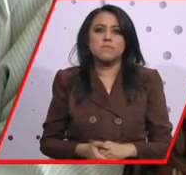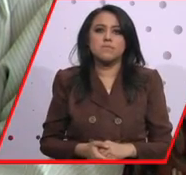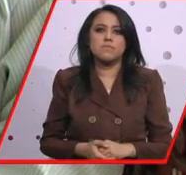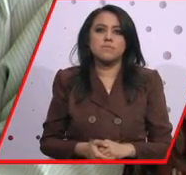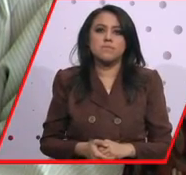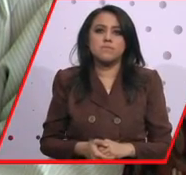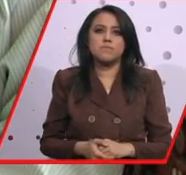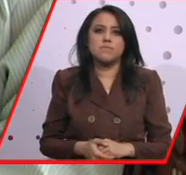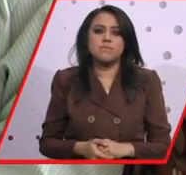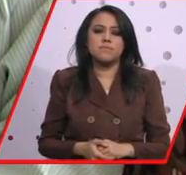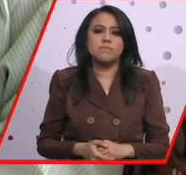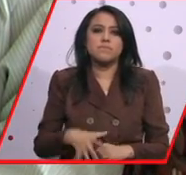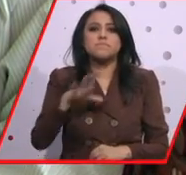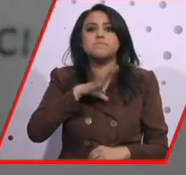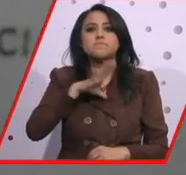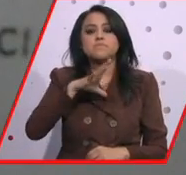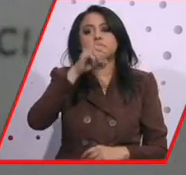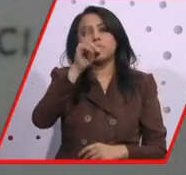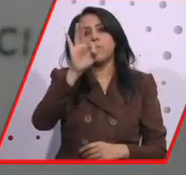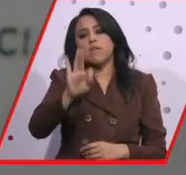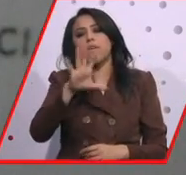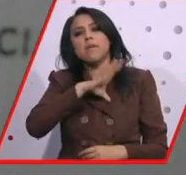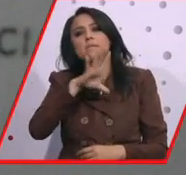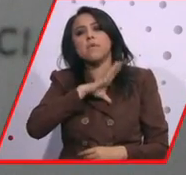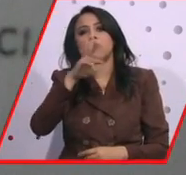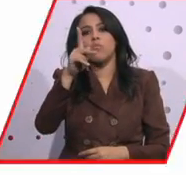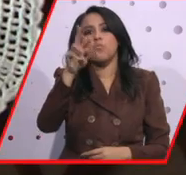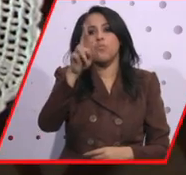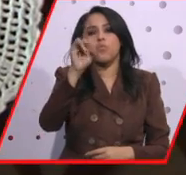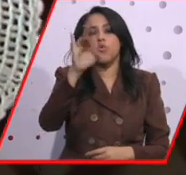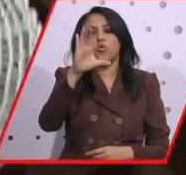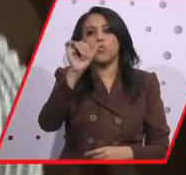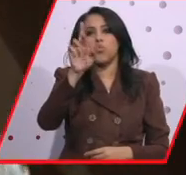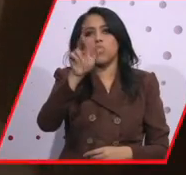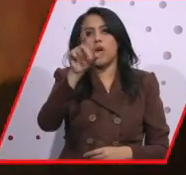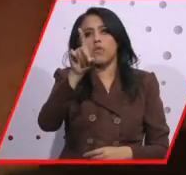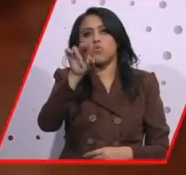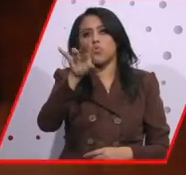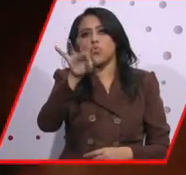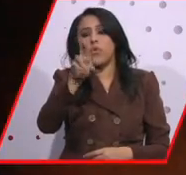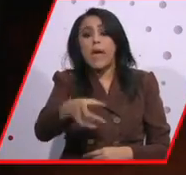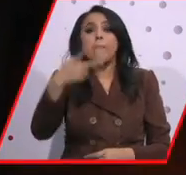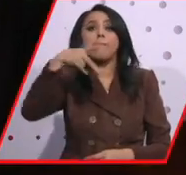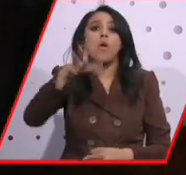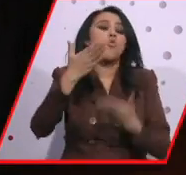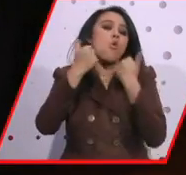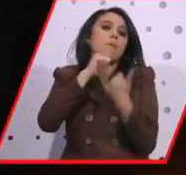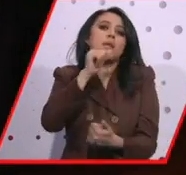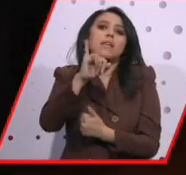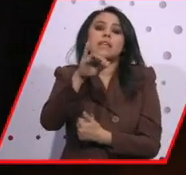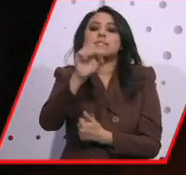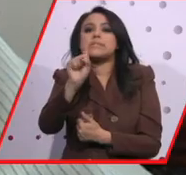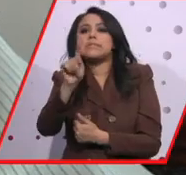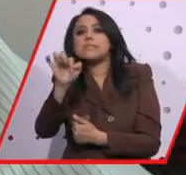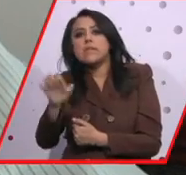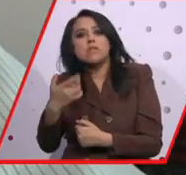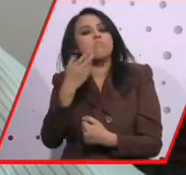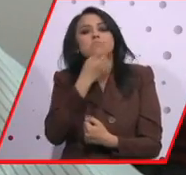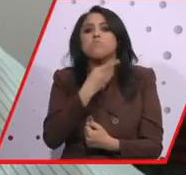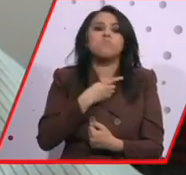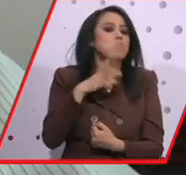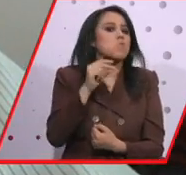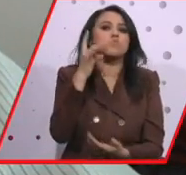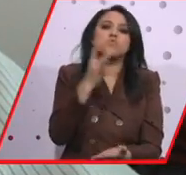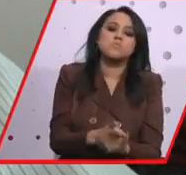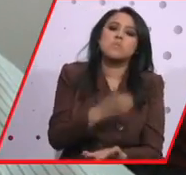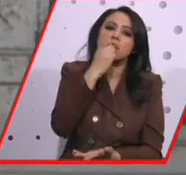Procuraduría de Justicia del Distrito Federal. Desde el inicio de su incorporación no le dejaron en claro su situación con el ISSSTE. Le estuvieron dando incapacidades,